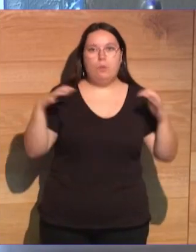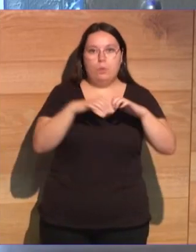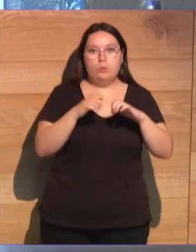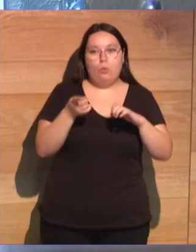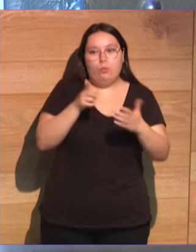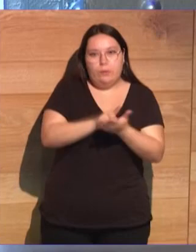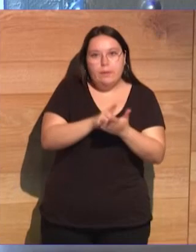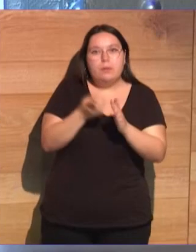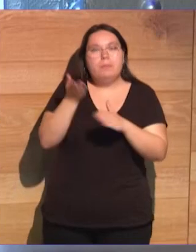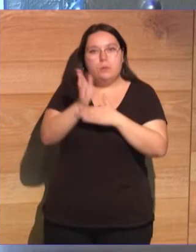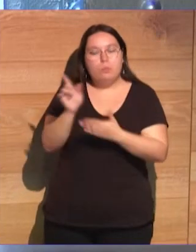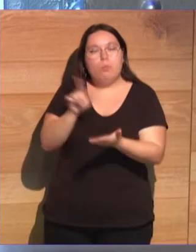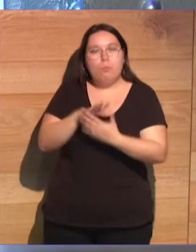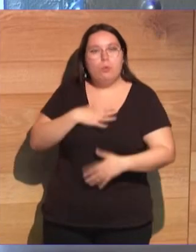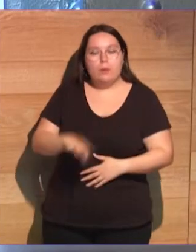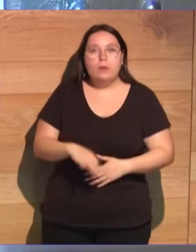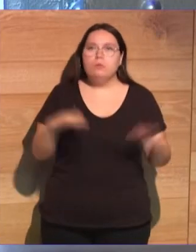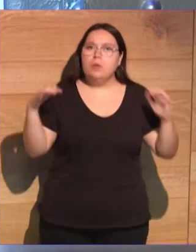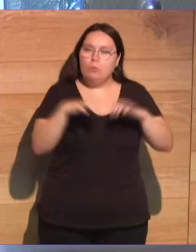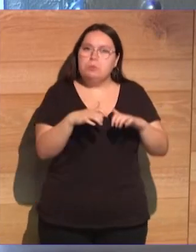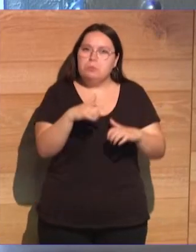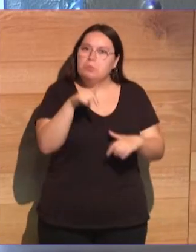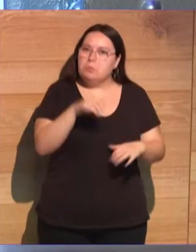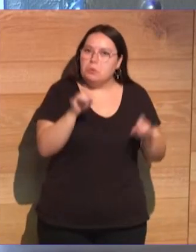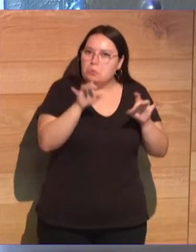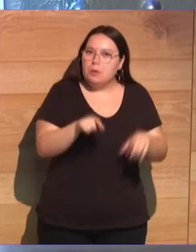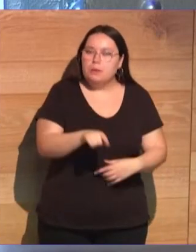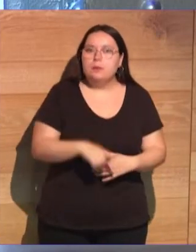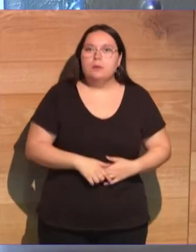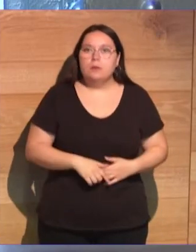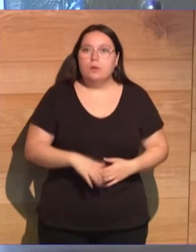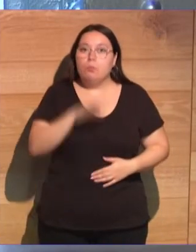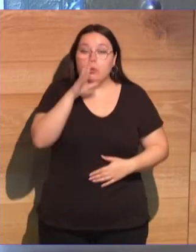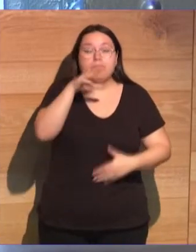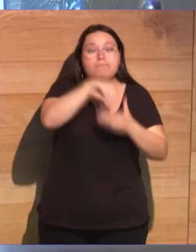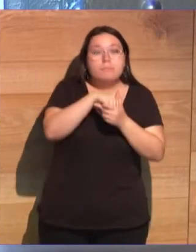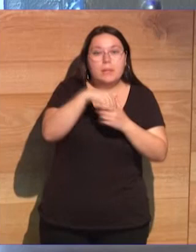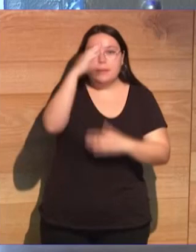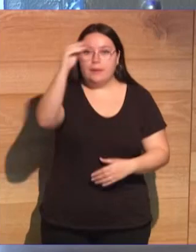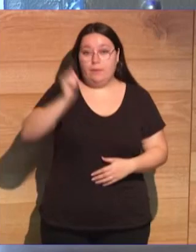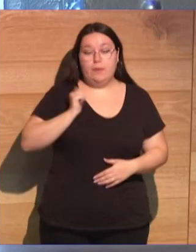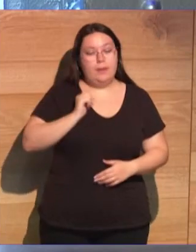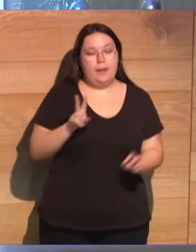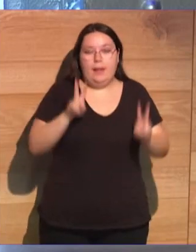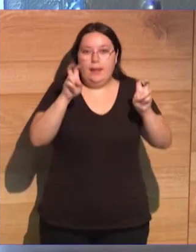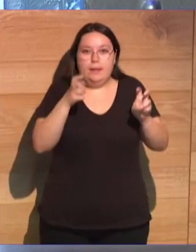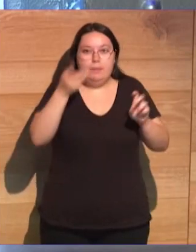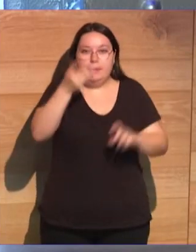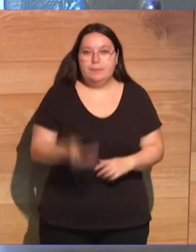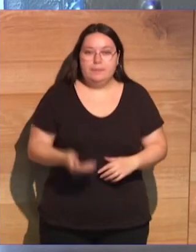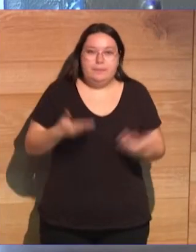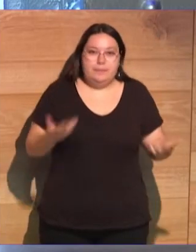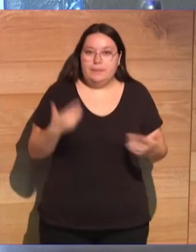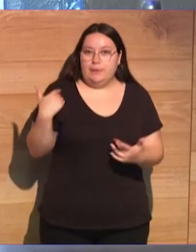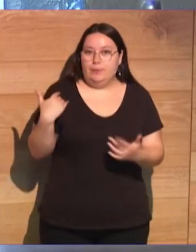Telos, y además tan importante como este, ¿no? Ya que incluye la inteligencia artificial, el gran tema